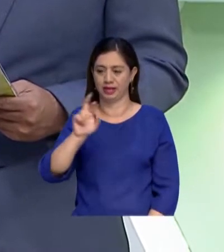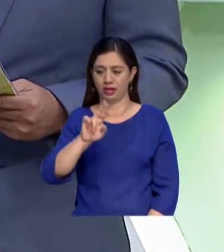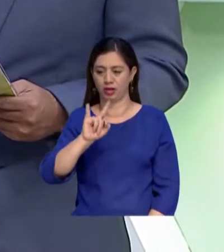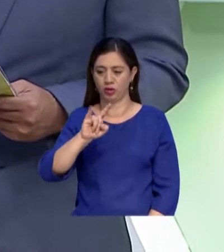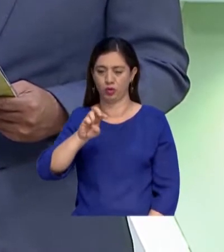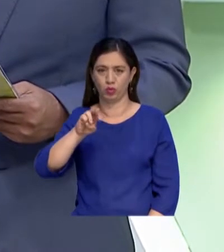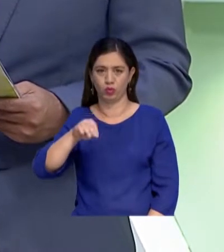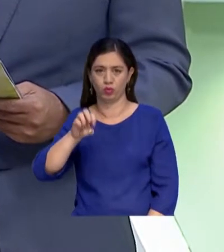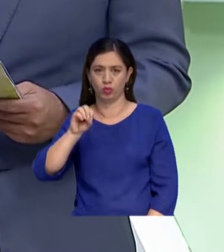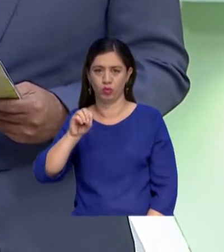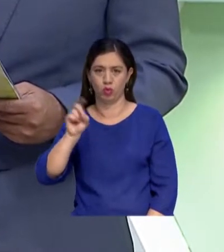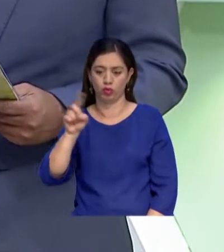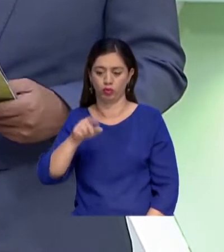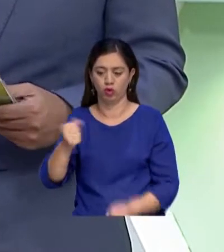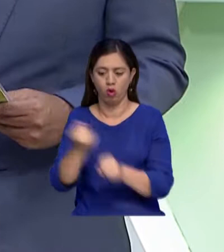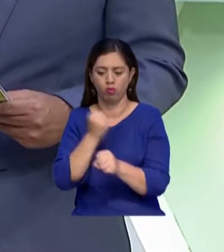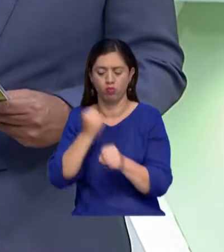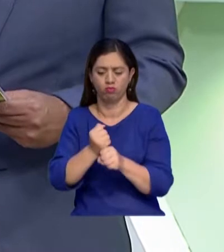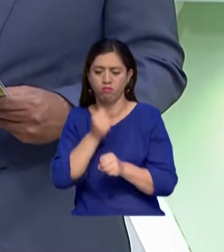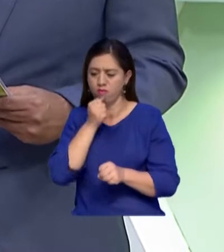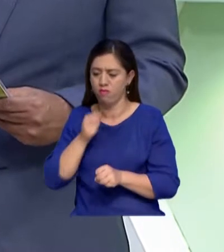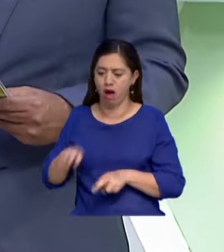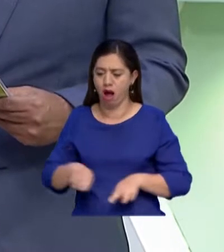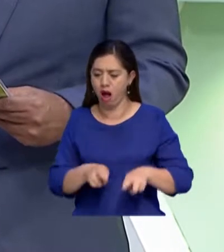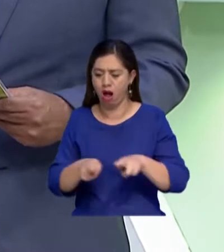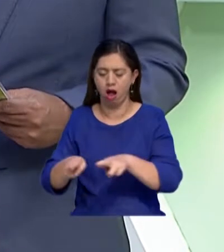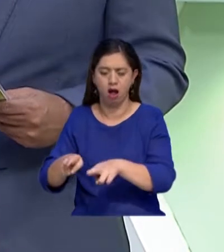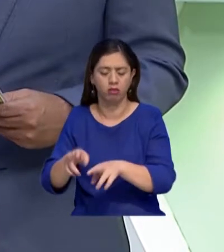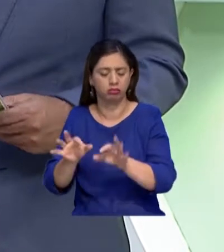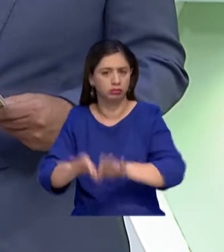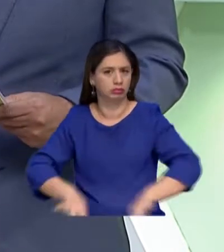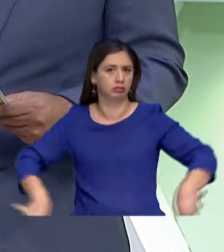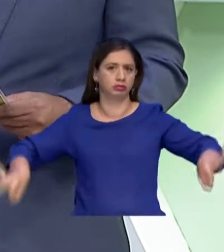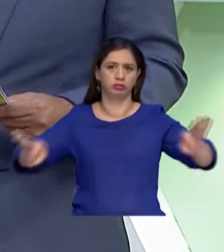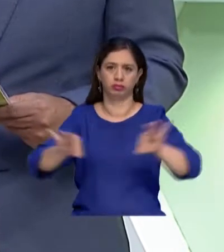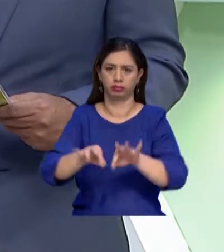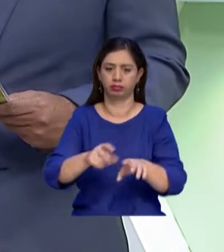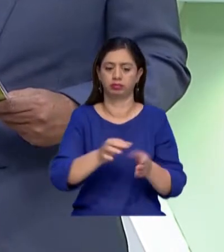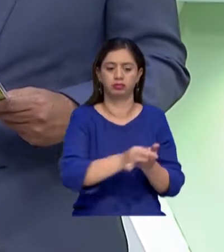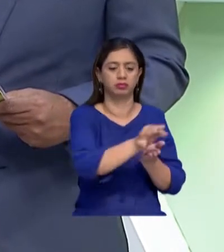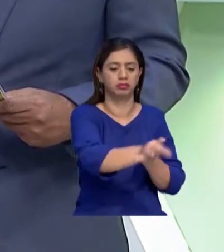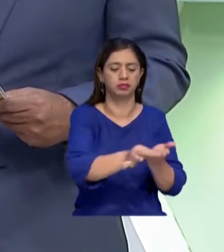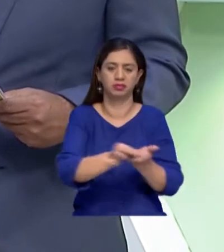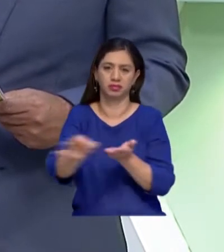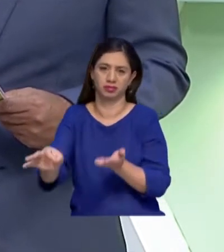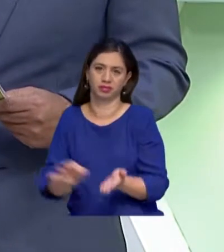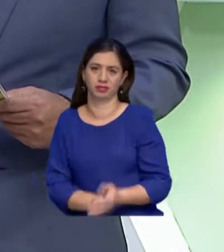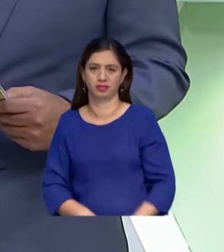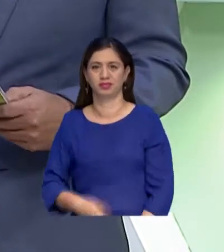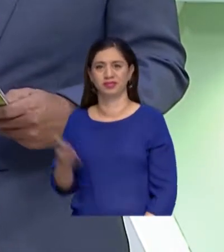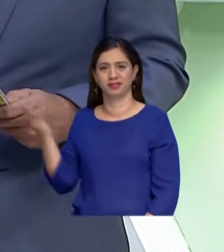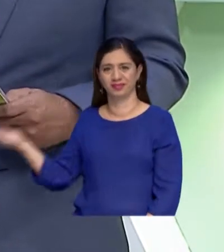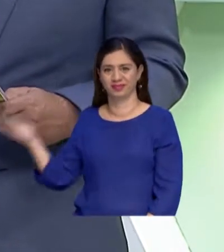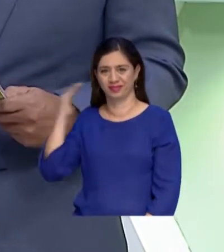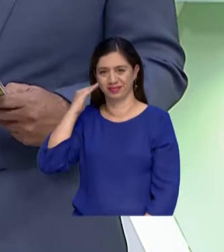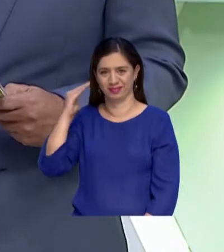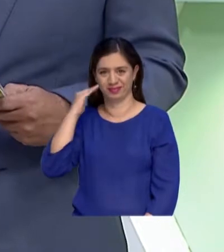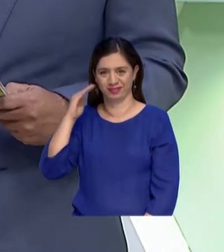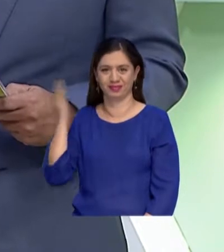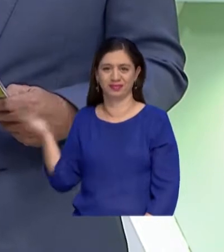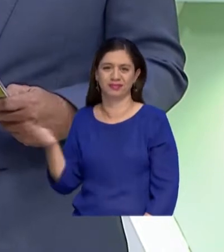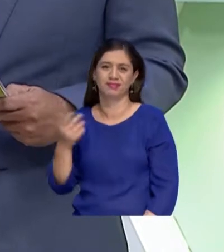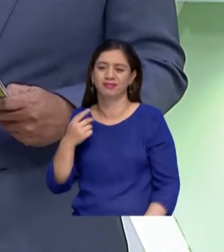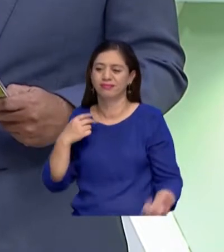protección debido a su importancia hídrica, ya que surte de agua varias veredas del sector. Denis Alejandra Gómez realizó